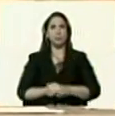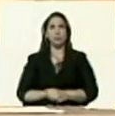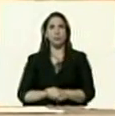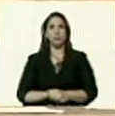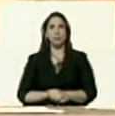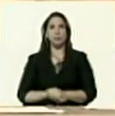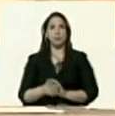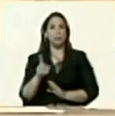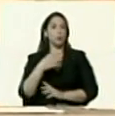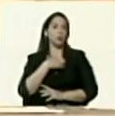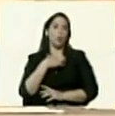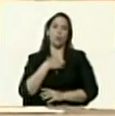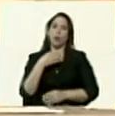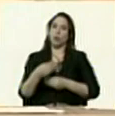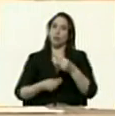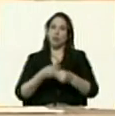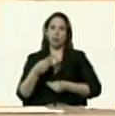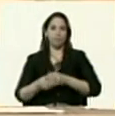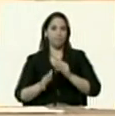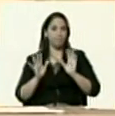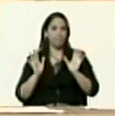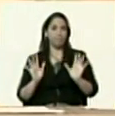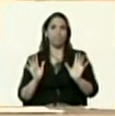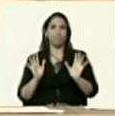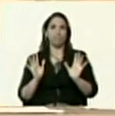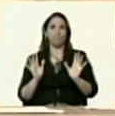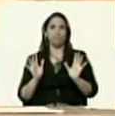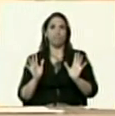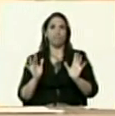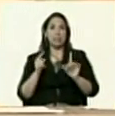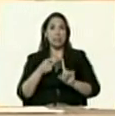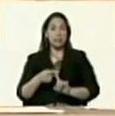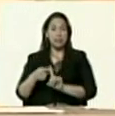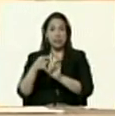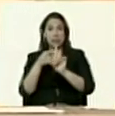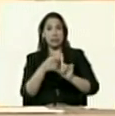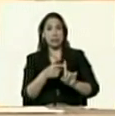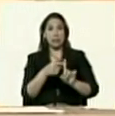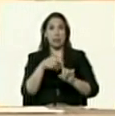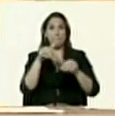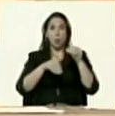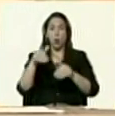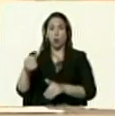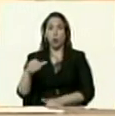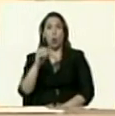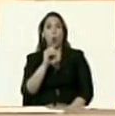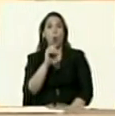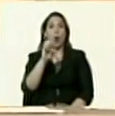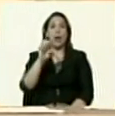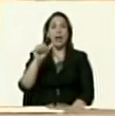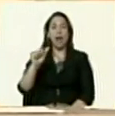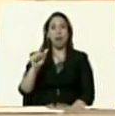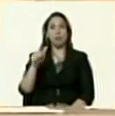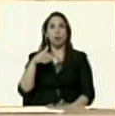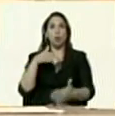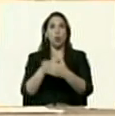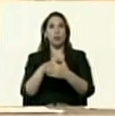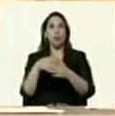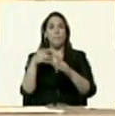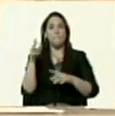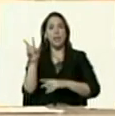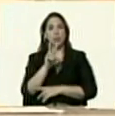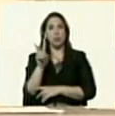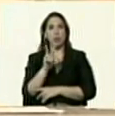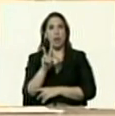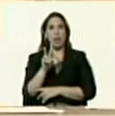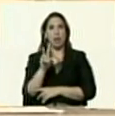no puedo hacer más nada. Y se sumó a los votos en la OEA contra Venezuela.